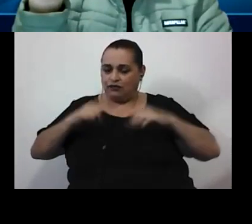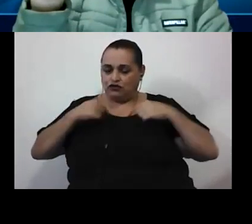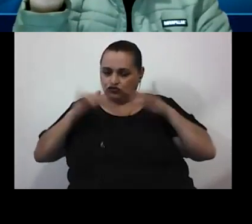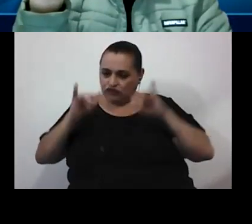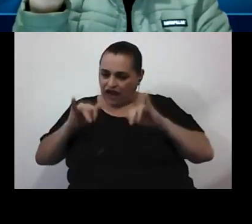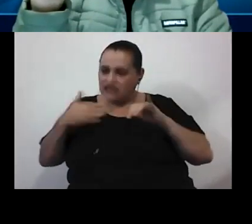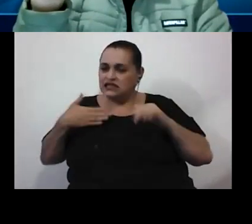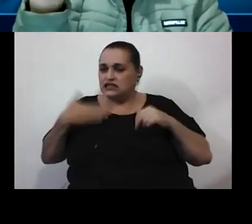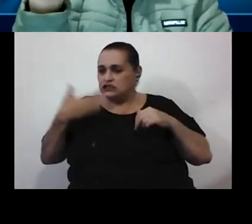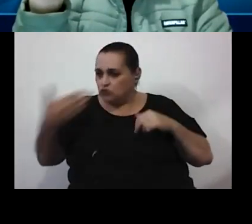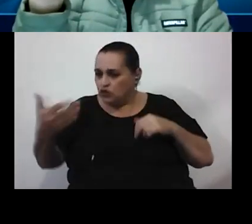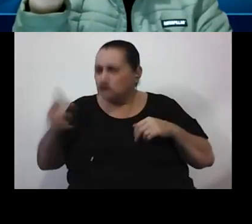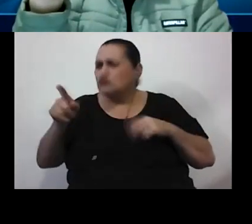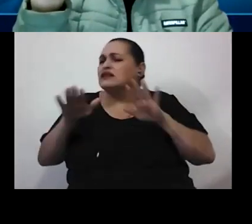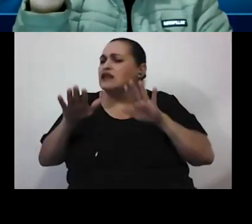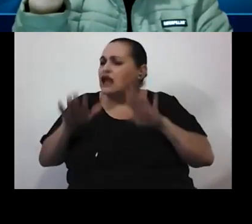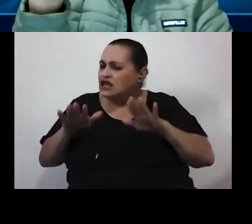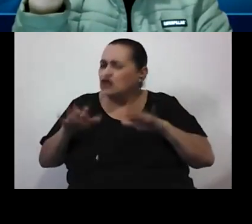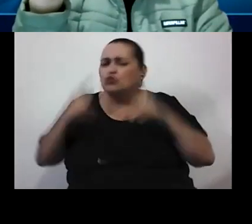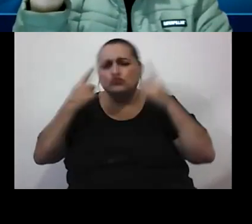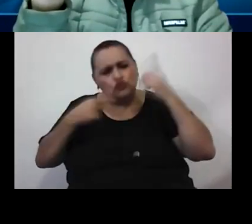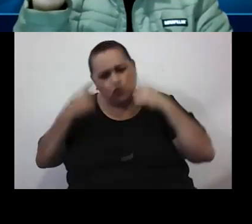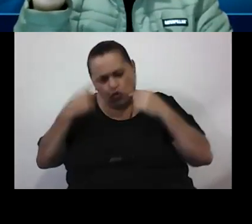para vos, tranquilo, puedes llorar, no te